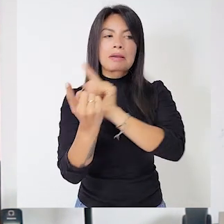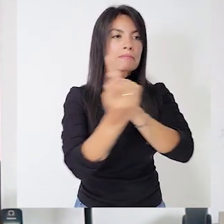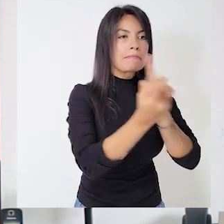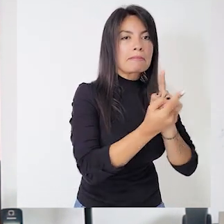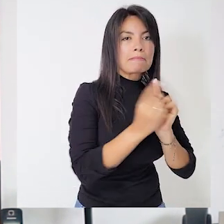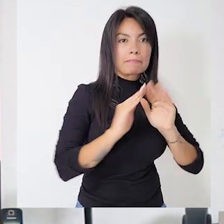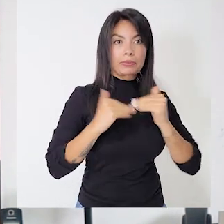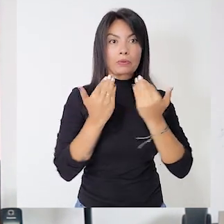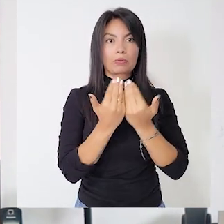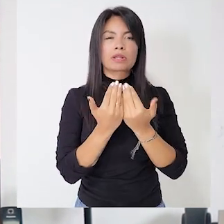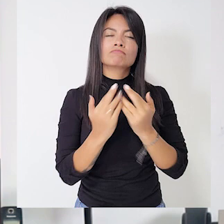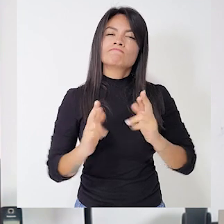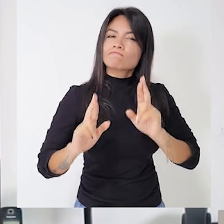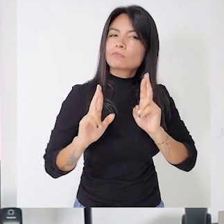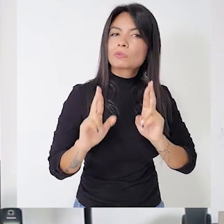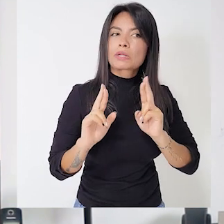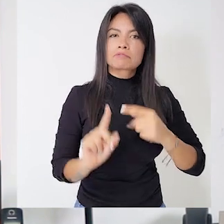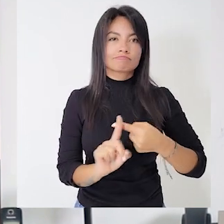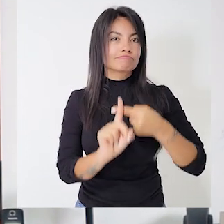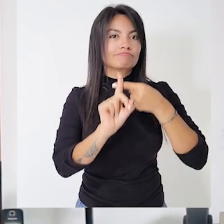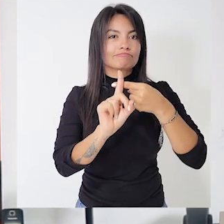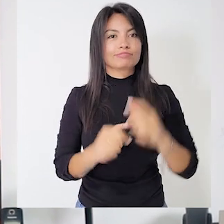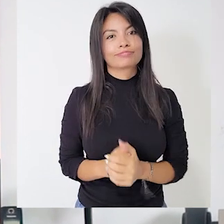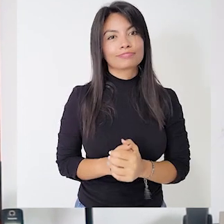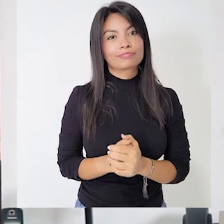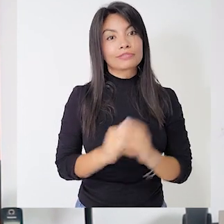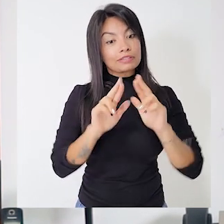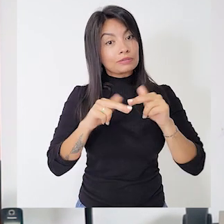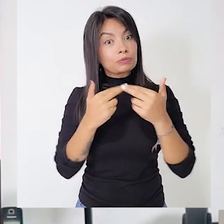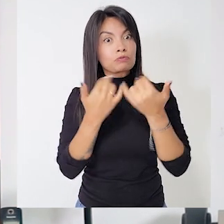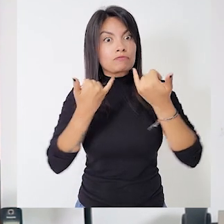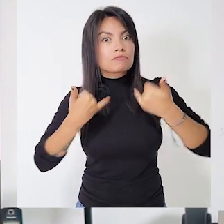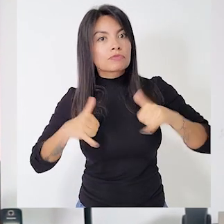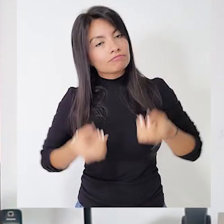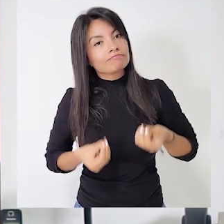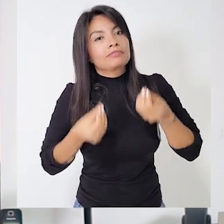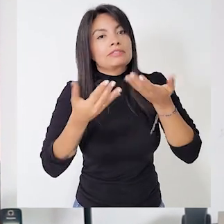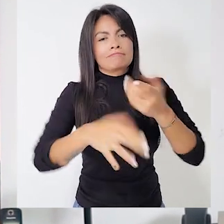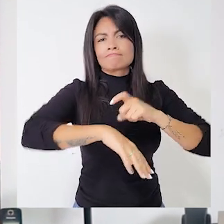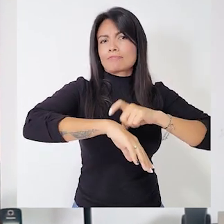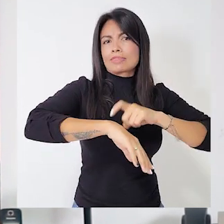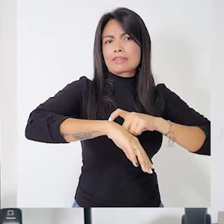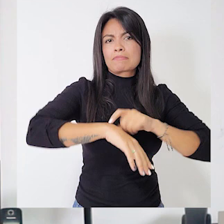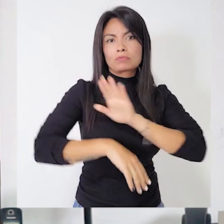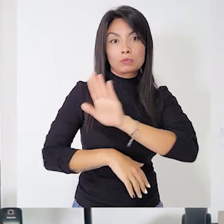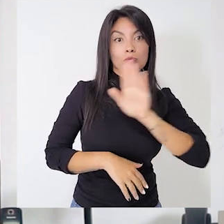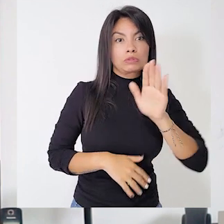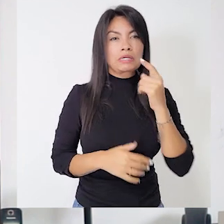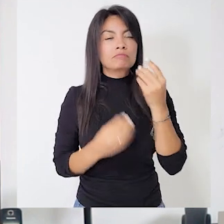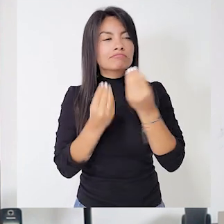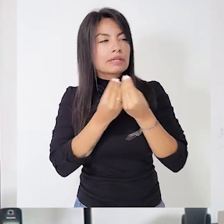actividad de encuentro con el colegio, sea muy productiva. Al finalizar la reunión, ustedes tendrán la